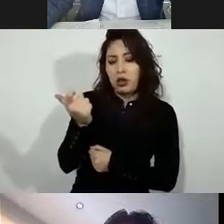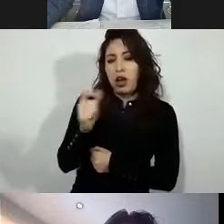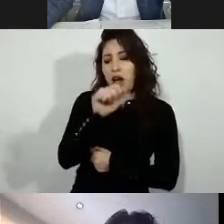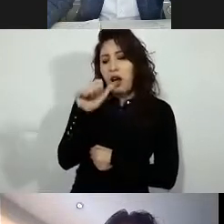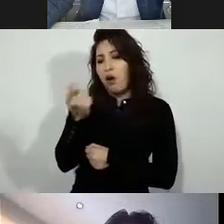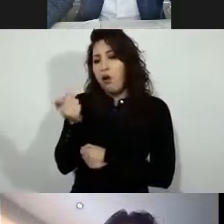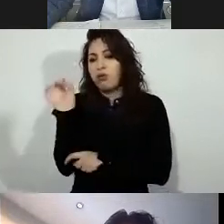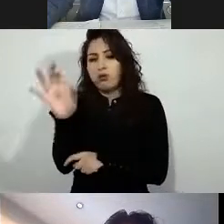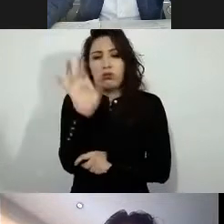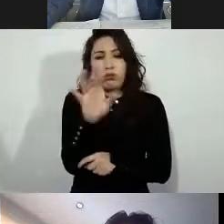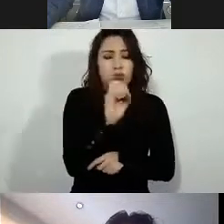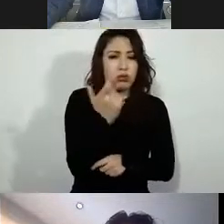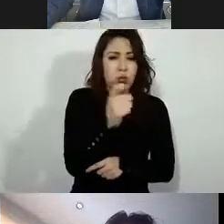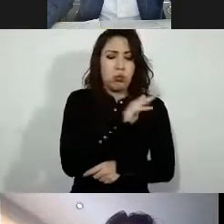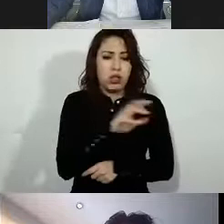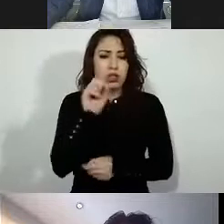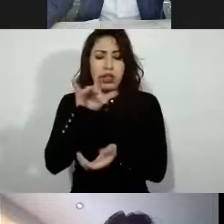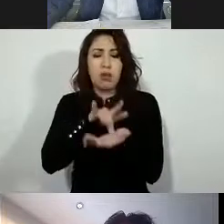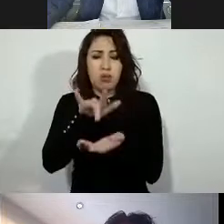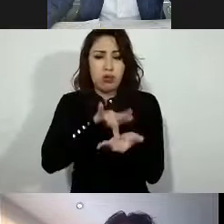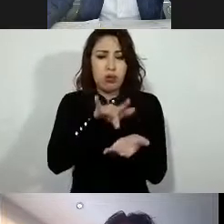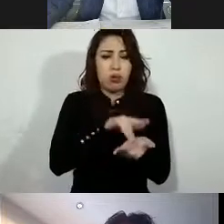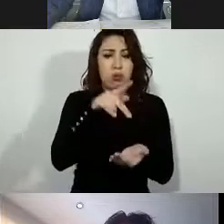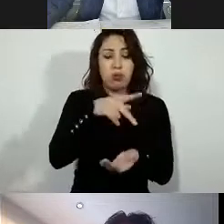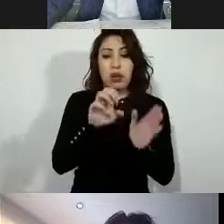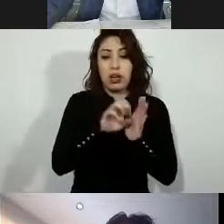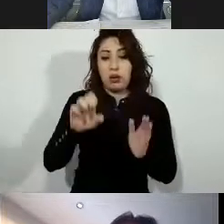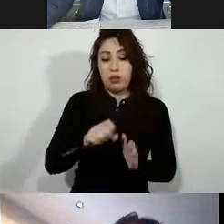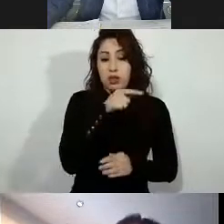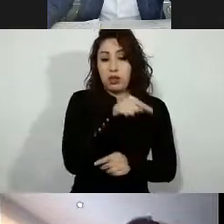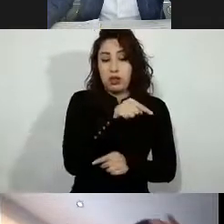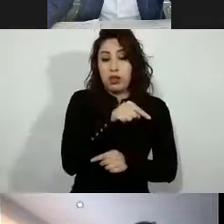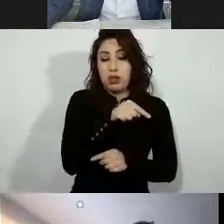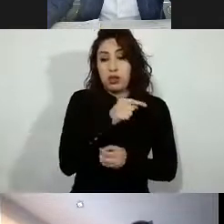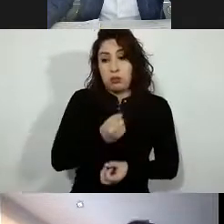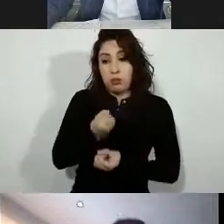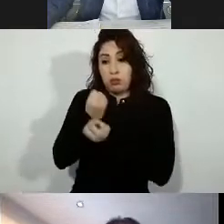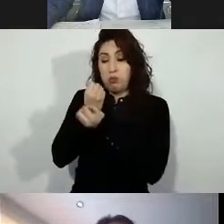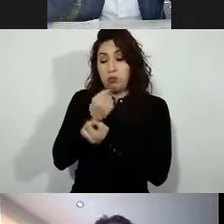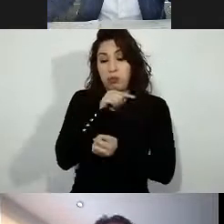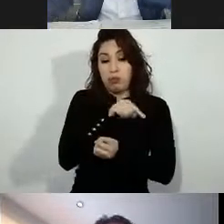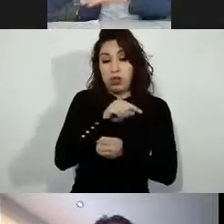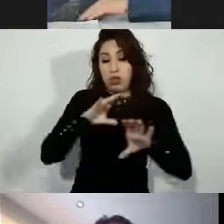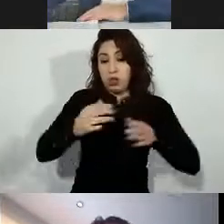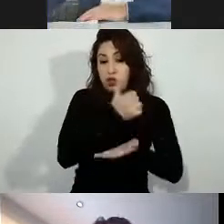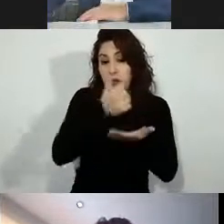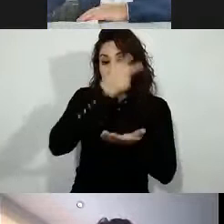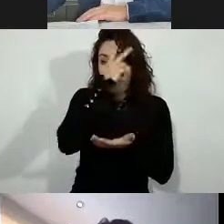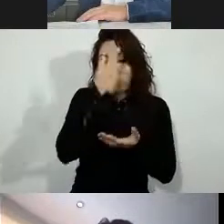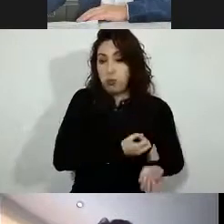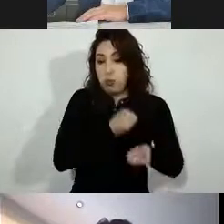considero que las reasignaciones a una unidad de gasto del gobierno sea un donativo, es una reasignación del presupuesto.